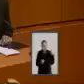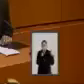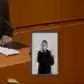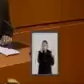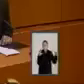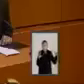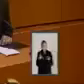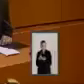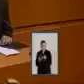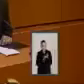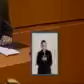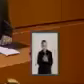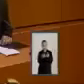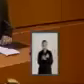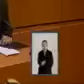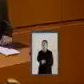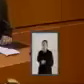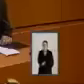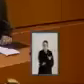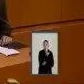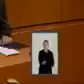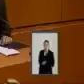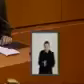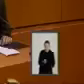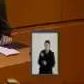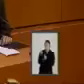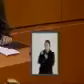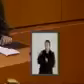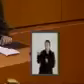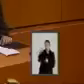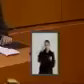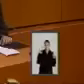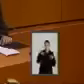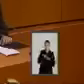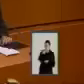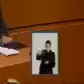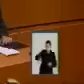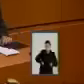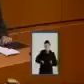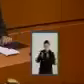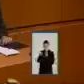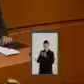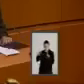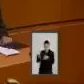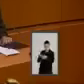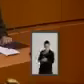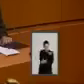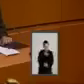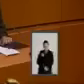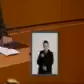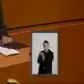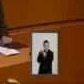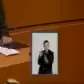aplicación, porque lesiona los intereses del magisterio y lesiona el interés